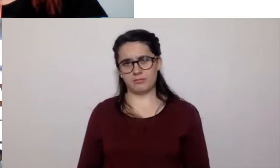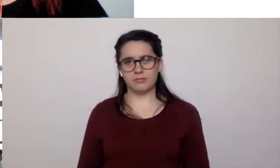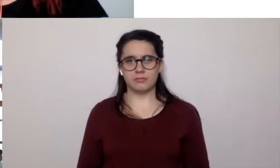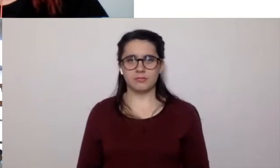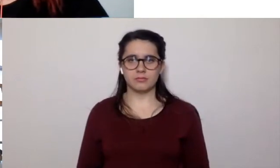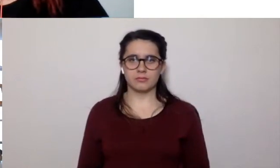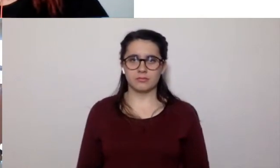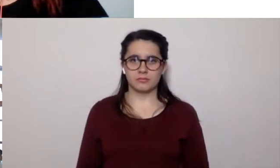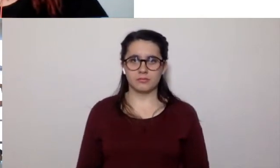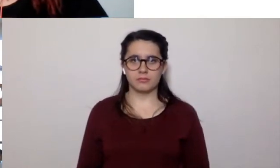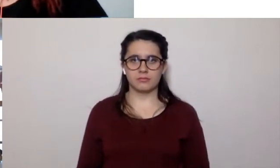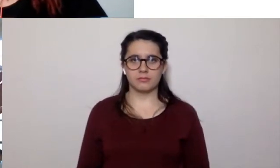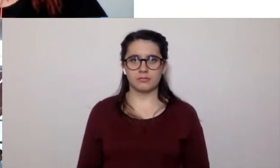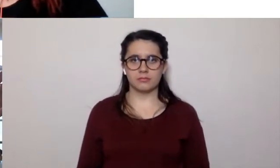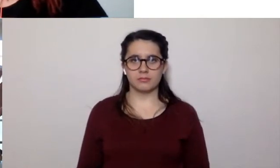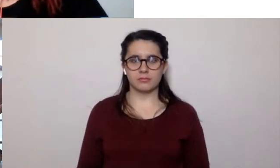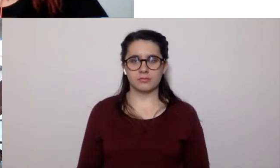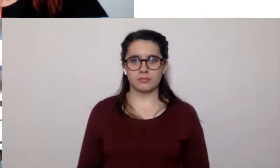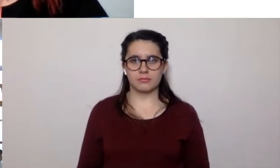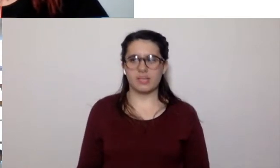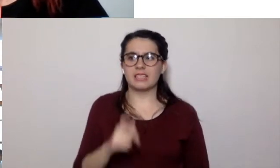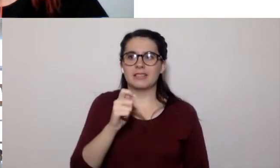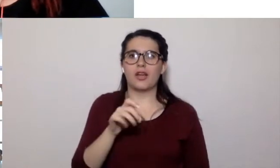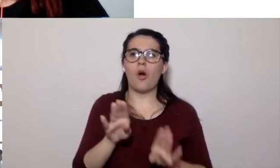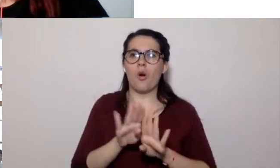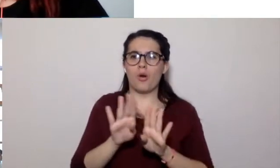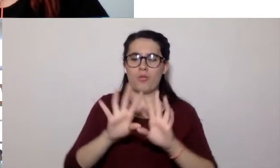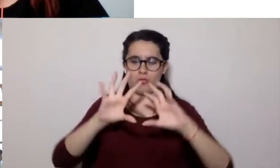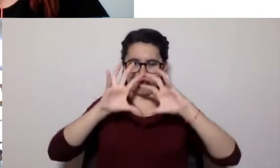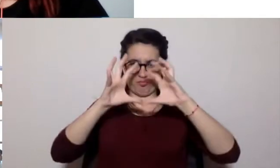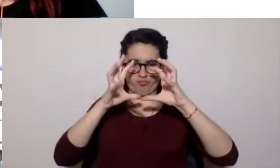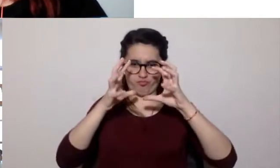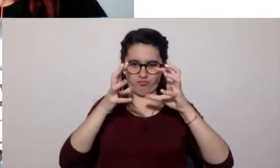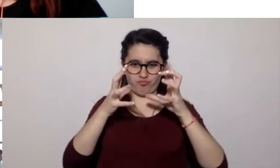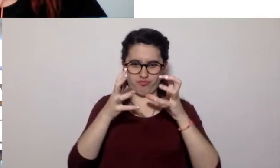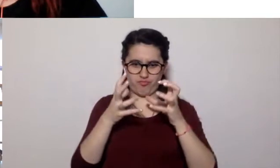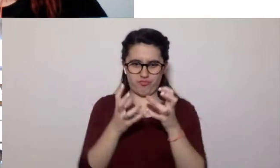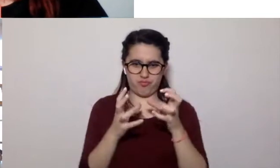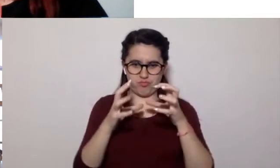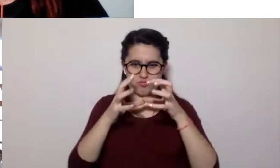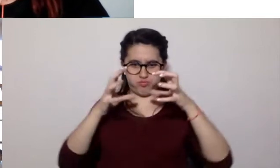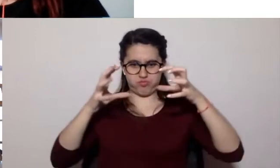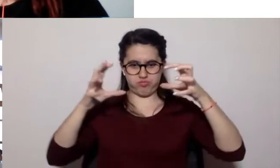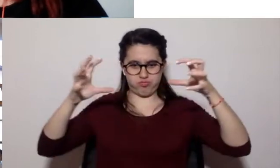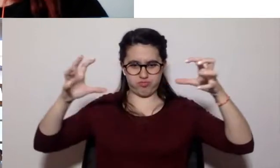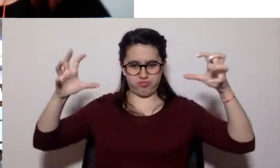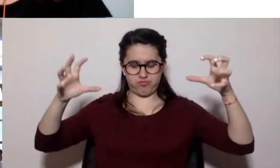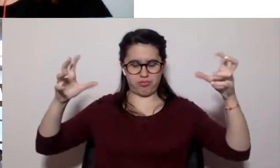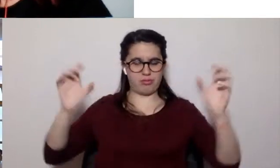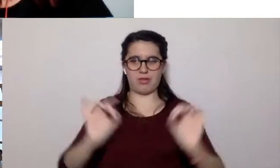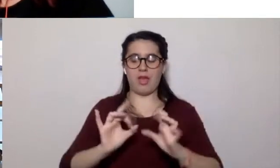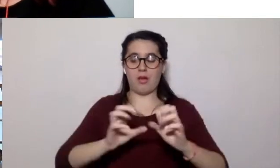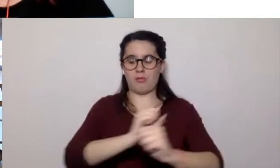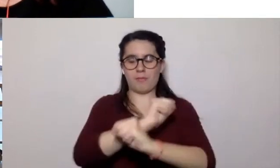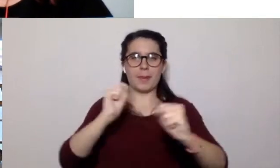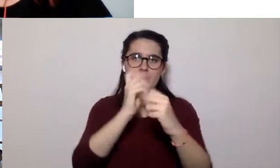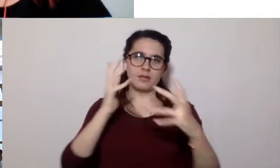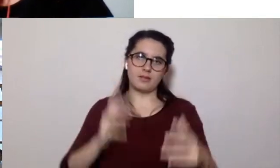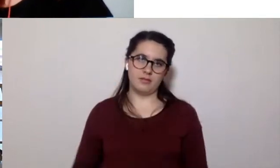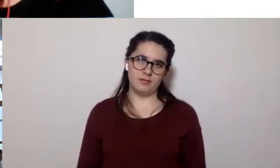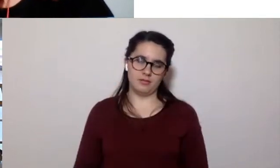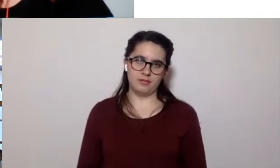Y como dices, es una bola de nieve que no paras, ¿no? Que no paras, sí. Que no paras. Así es que, si